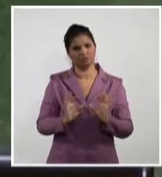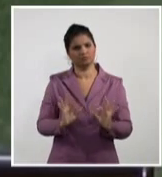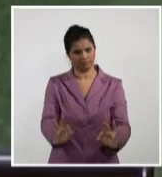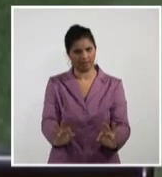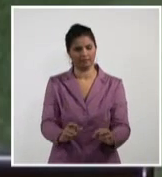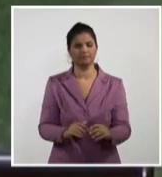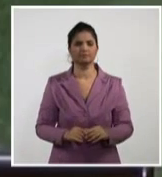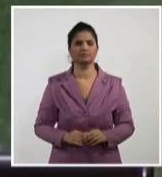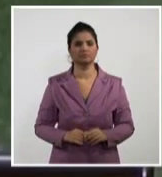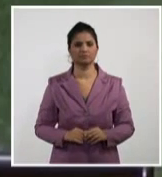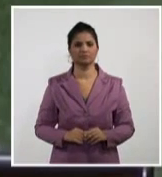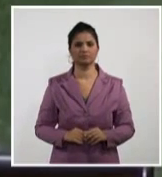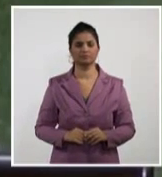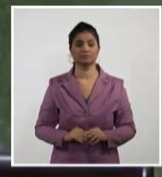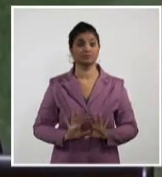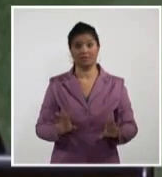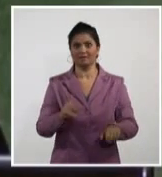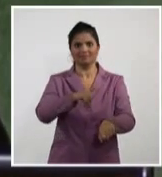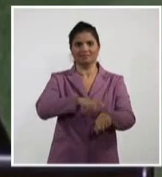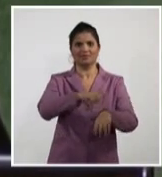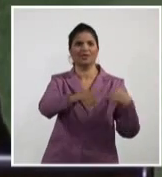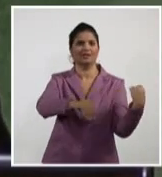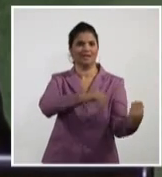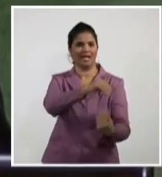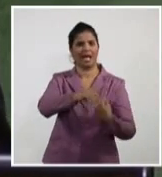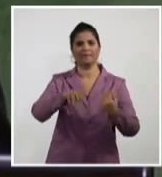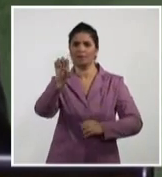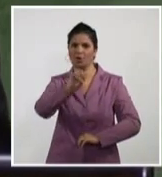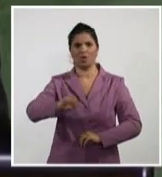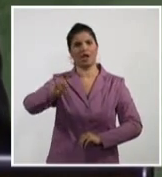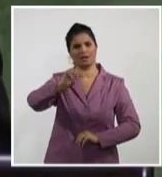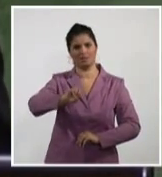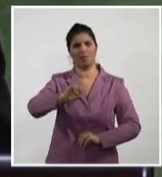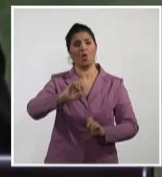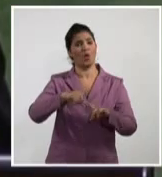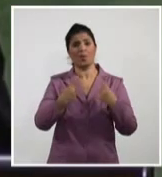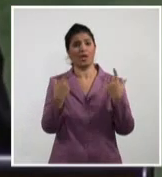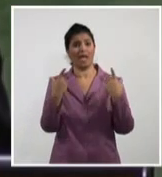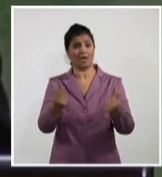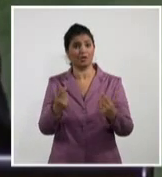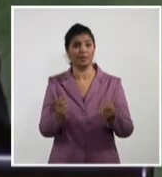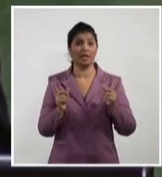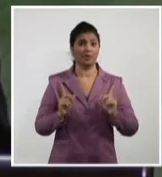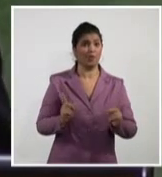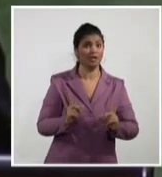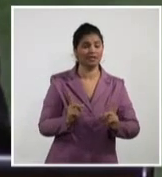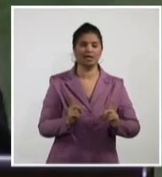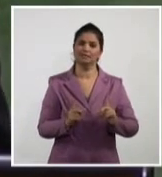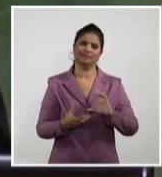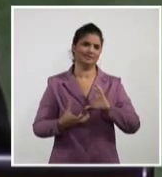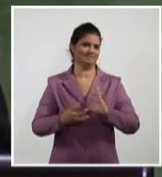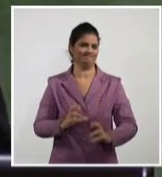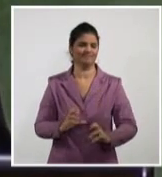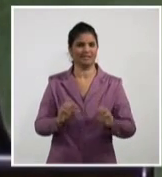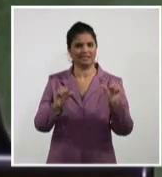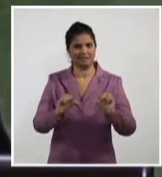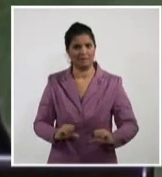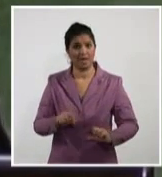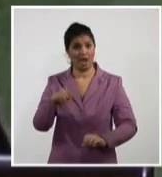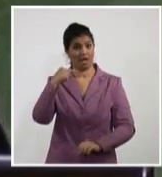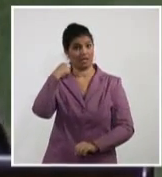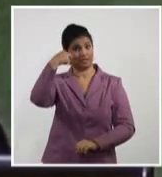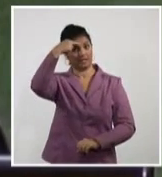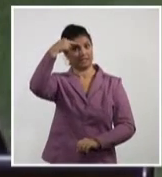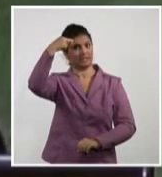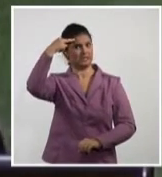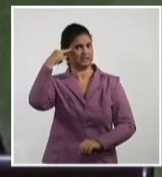las instituciones multilaterales de acuerdo a las realidades económicas y políticas del siglo XXI y sobre la base de la equidad,